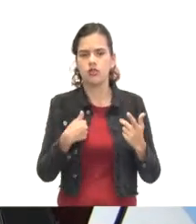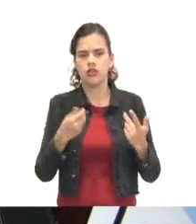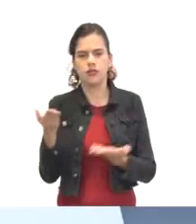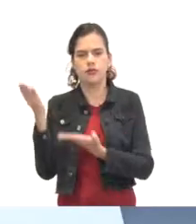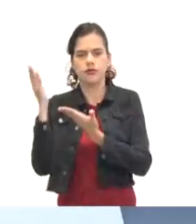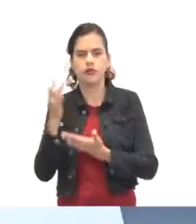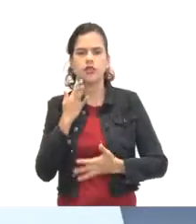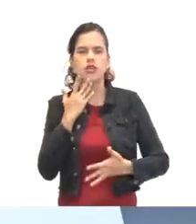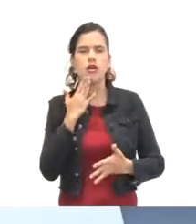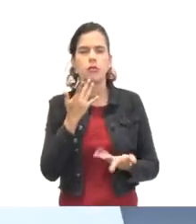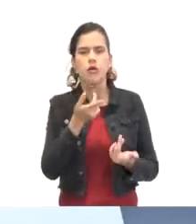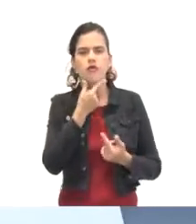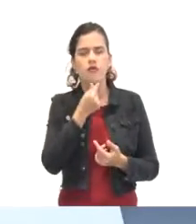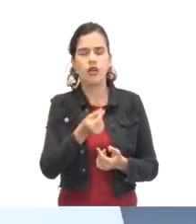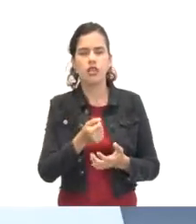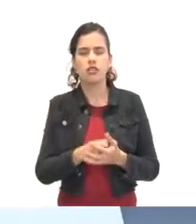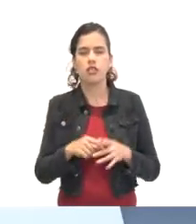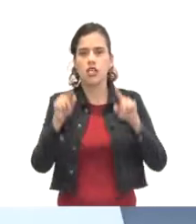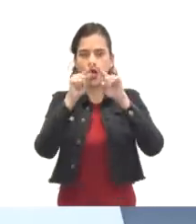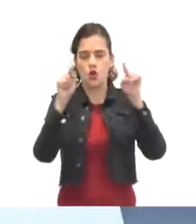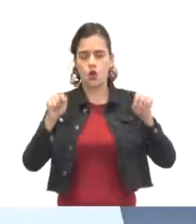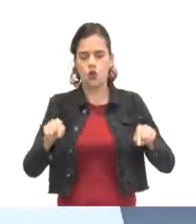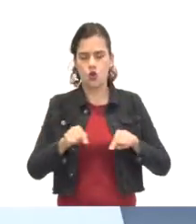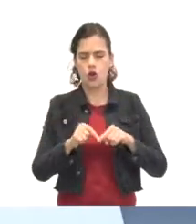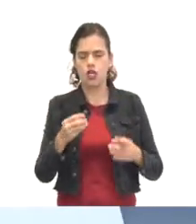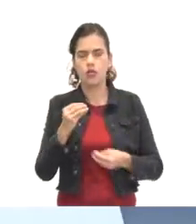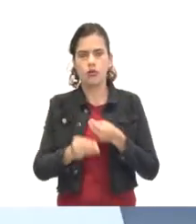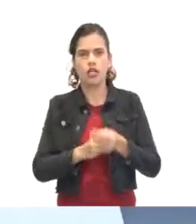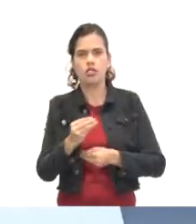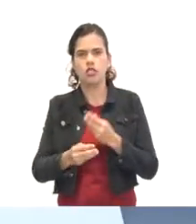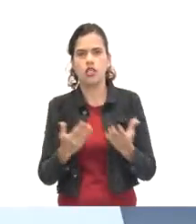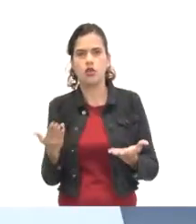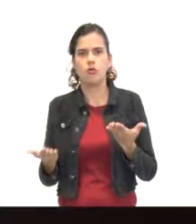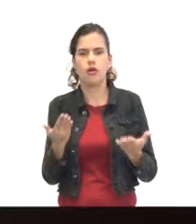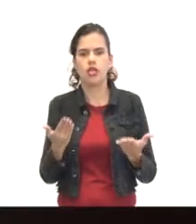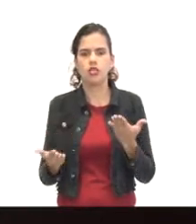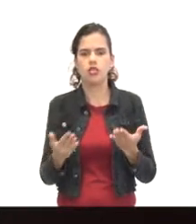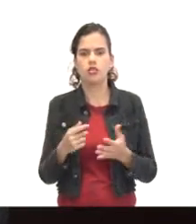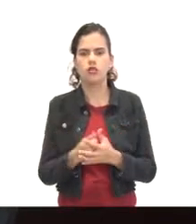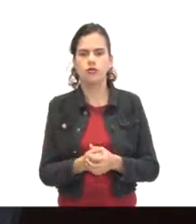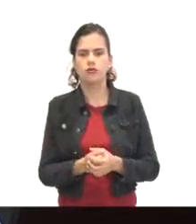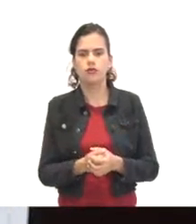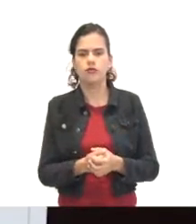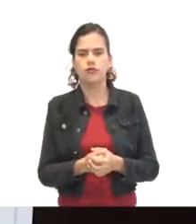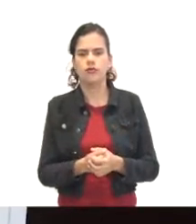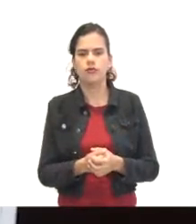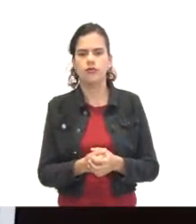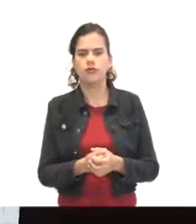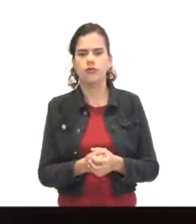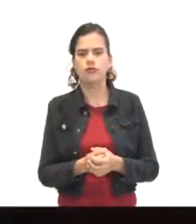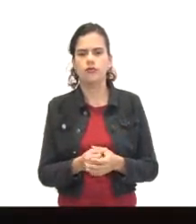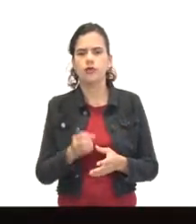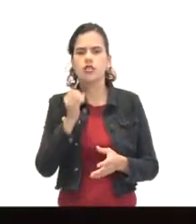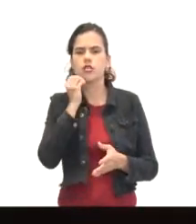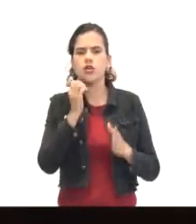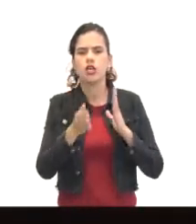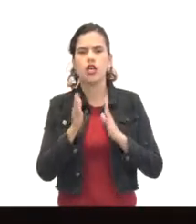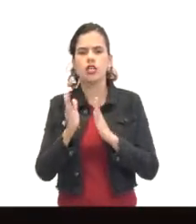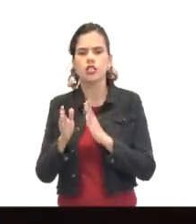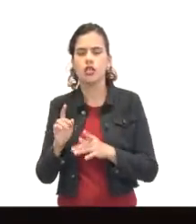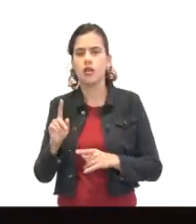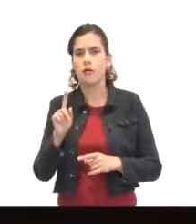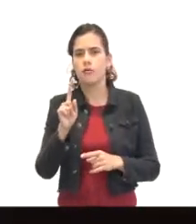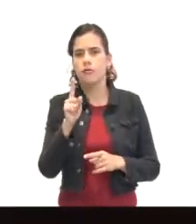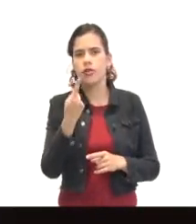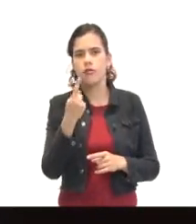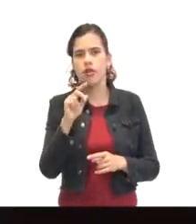ejemplo muy sencillo, que es un cuadro para hacer la comparación. Tenemos que los pronombres personales se clasifican en